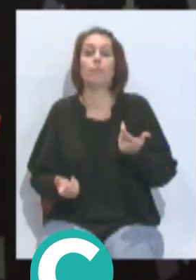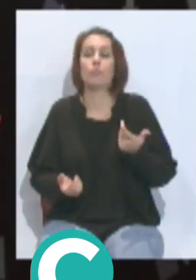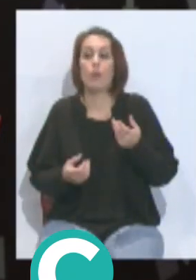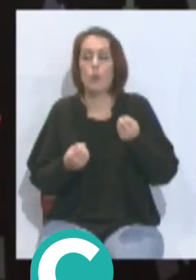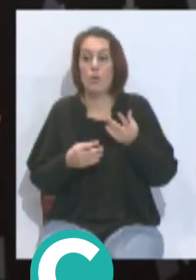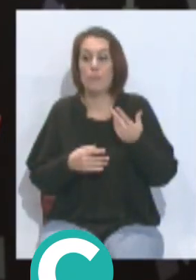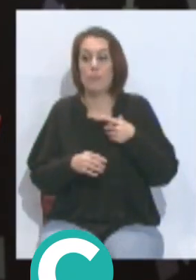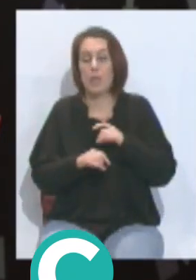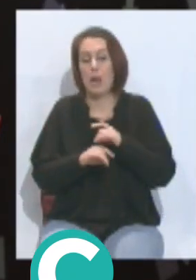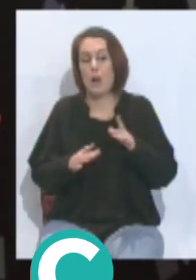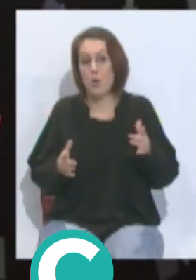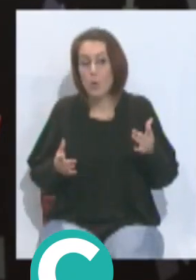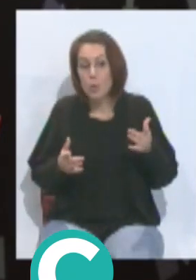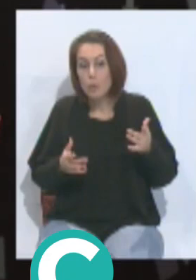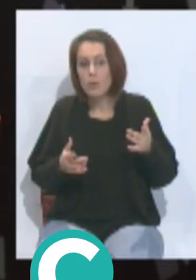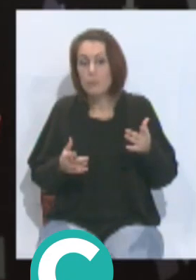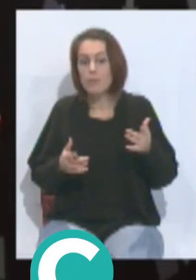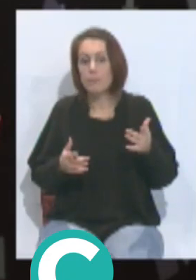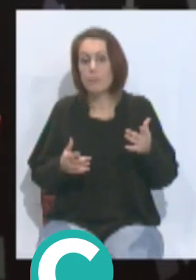Y bueno, obviamente